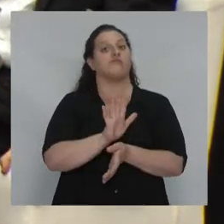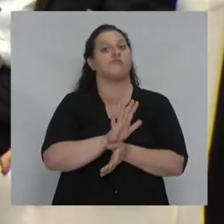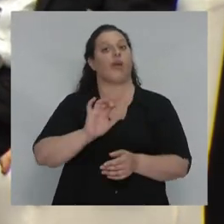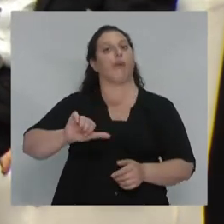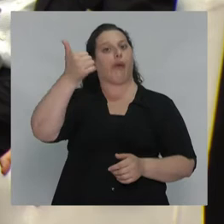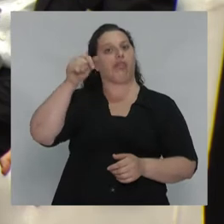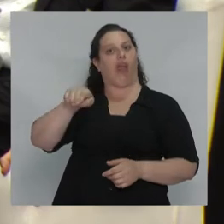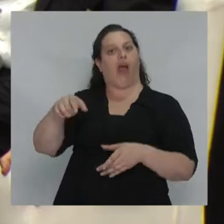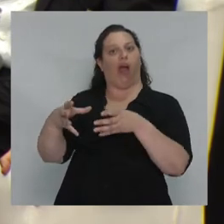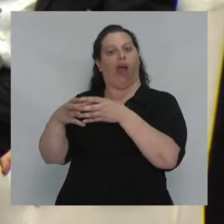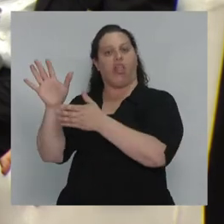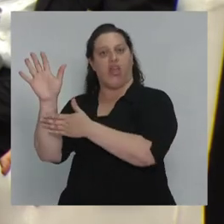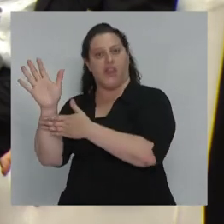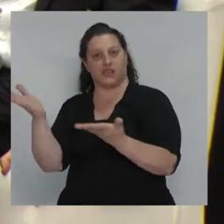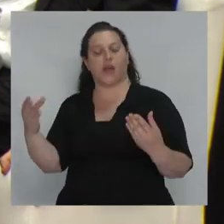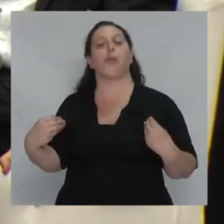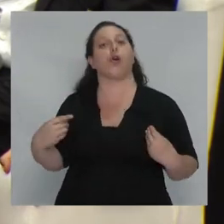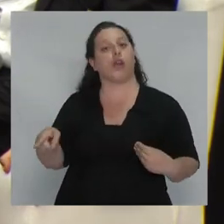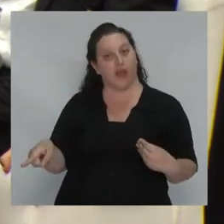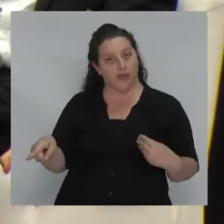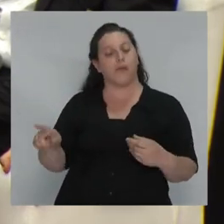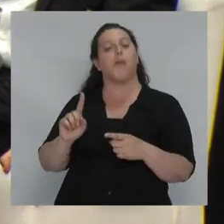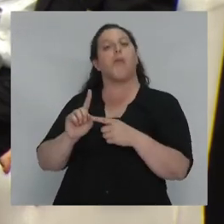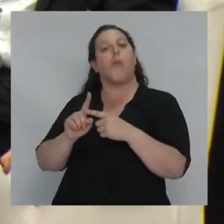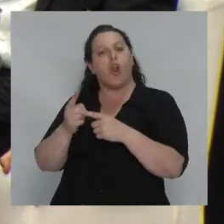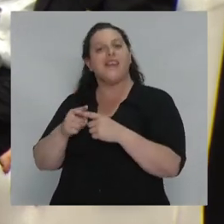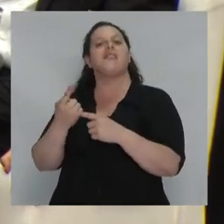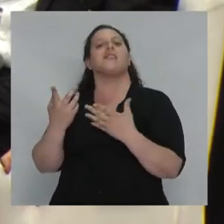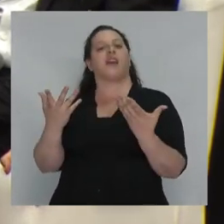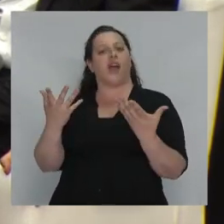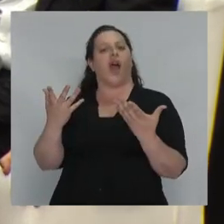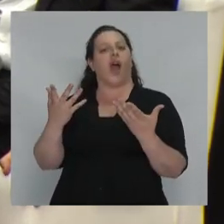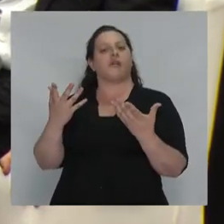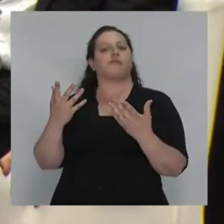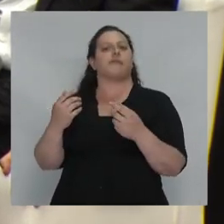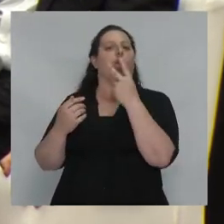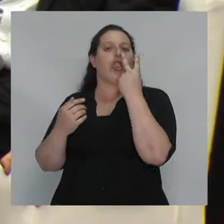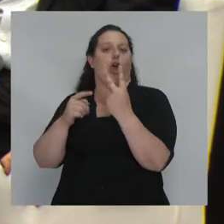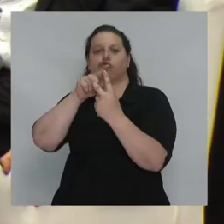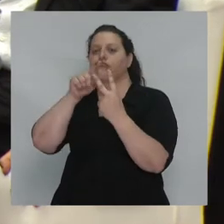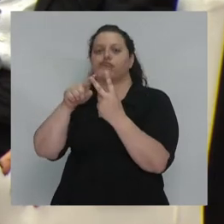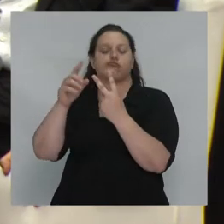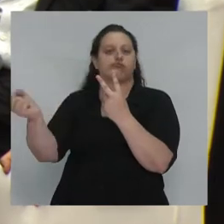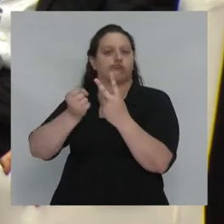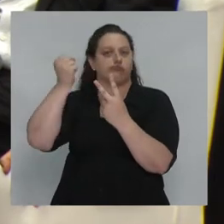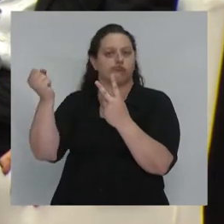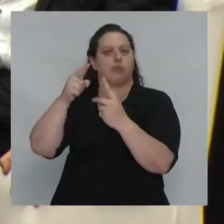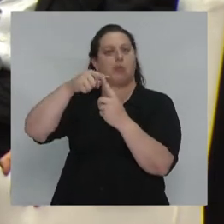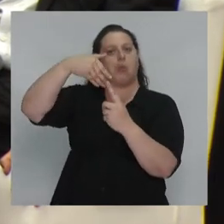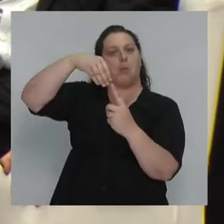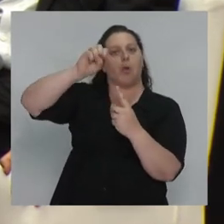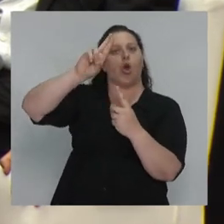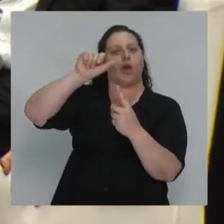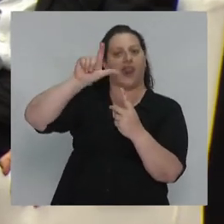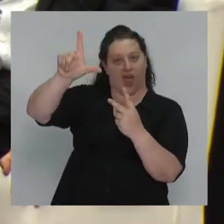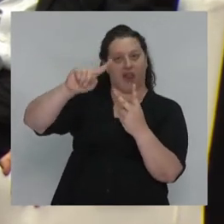derecha. ¿Por qué? Porque la política gira alrededor de dos ejes fundamentales, el eje moral y